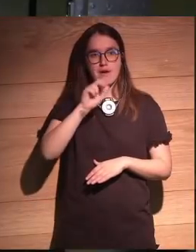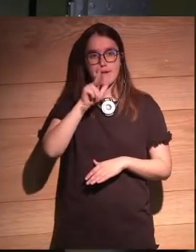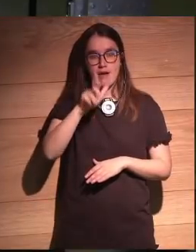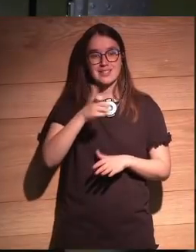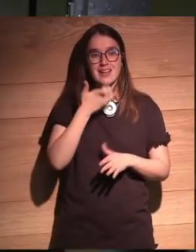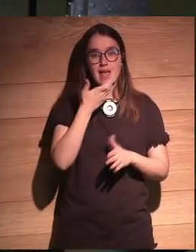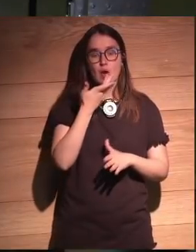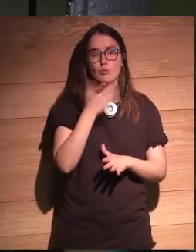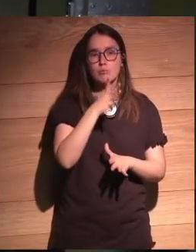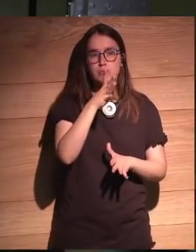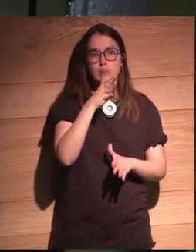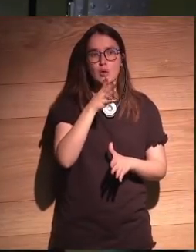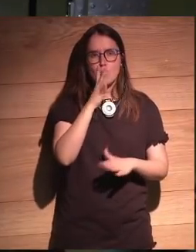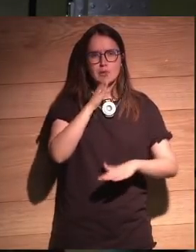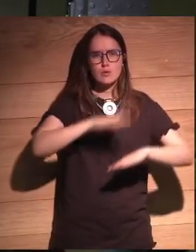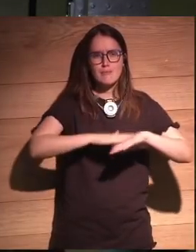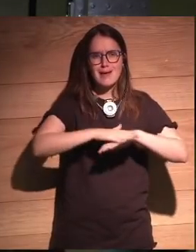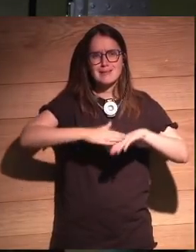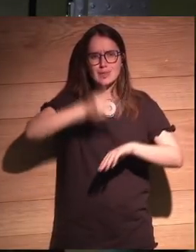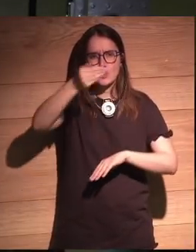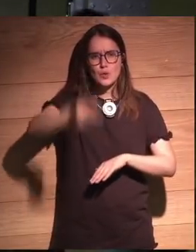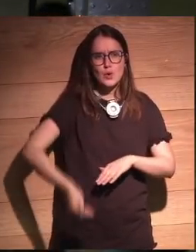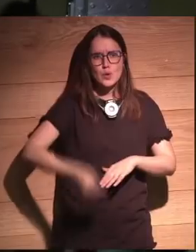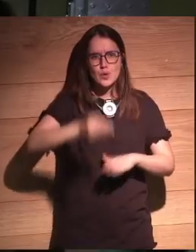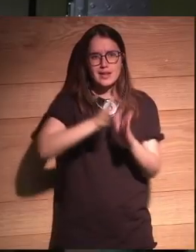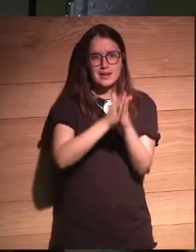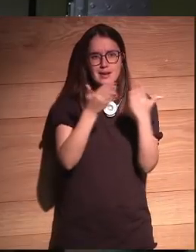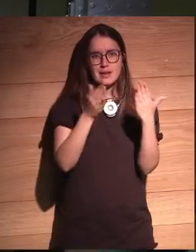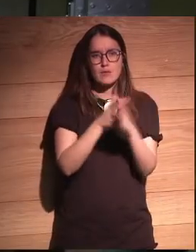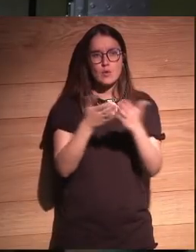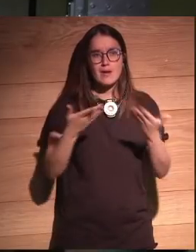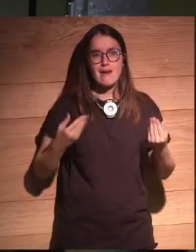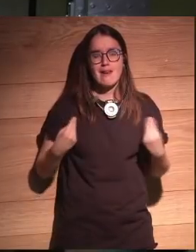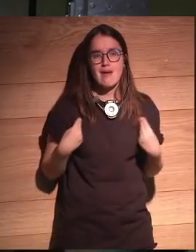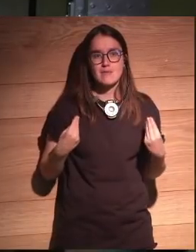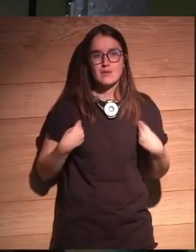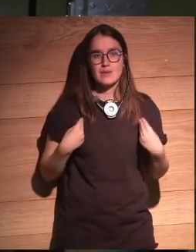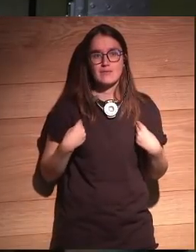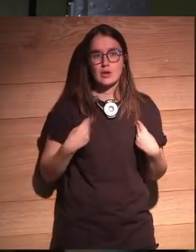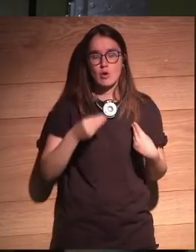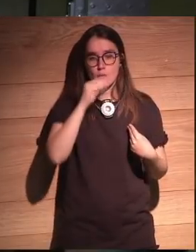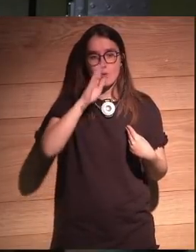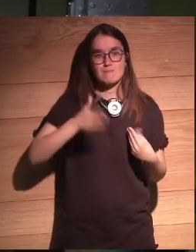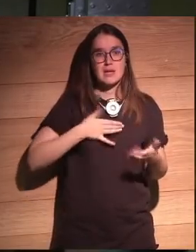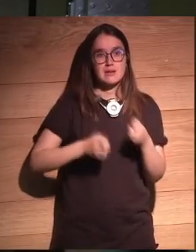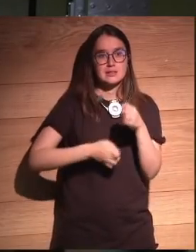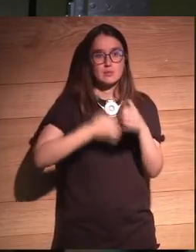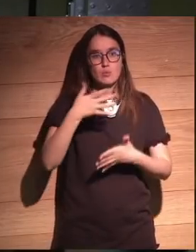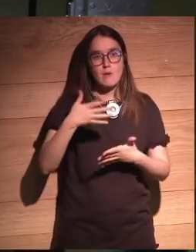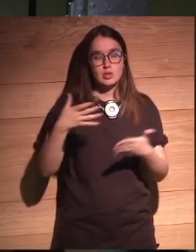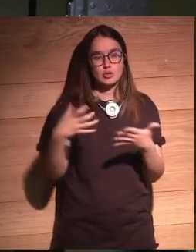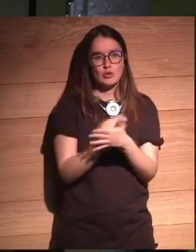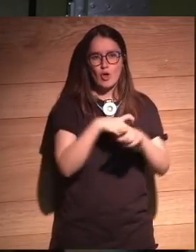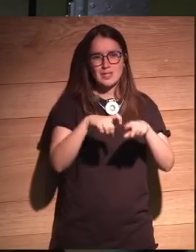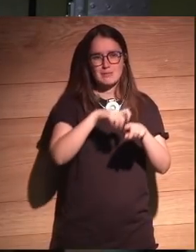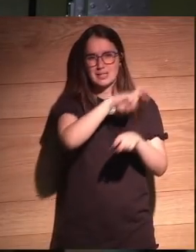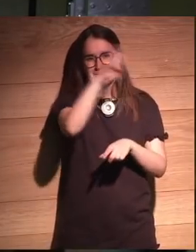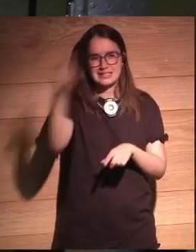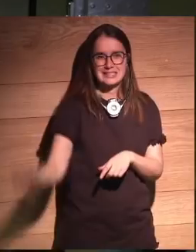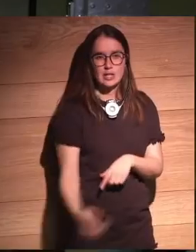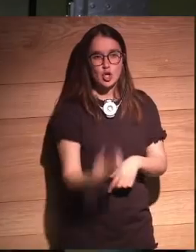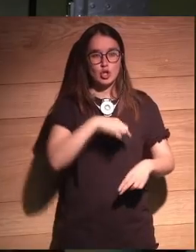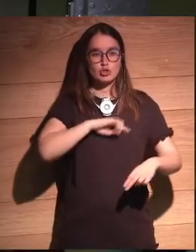este libro, es que la vivienda funcionando como bienes inmuebles está dominando todos los aspectos. Nosotros ya